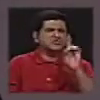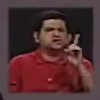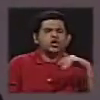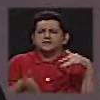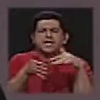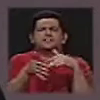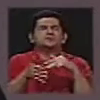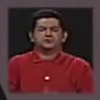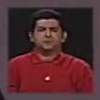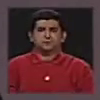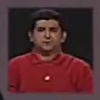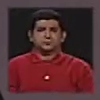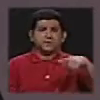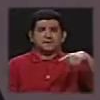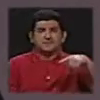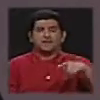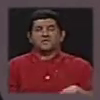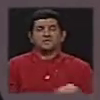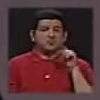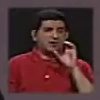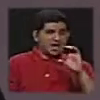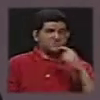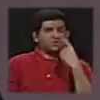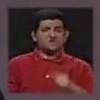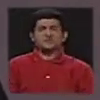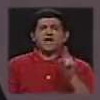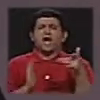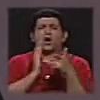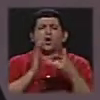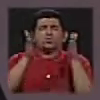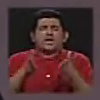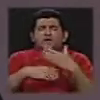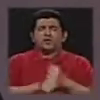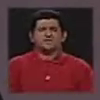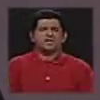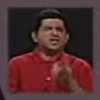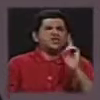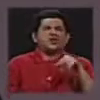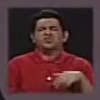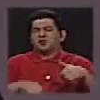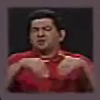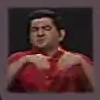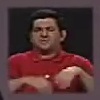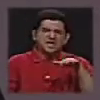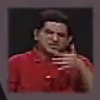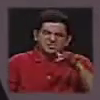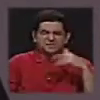estudios y don Pedro fue vacío. El señor ministro decía, los hizo un técnico, ¿y dónde están? Están por ahí. Más o menos esa fue la